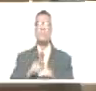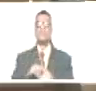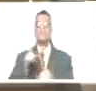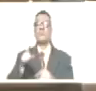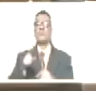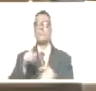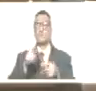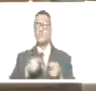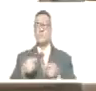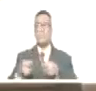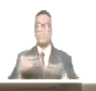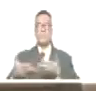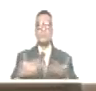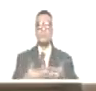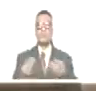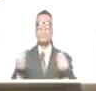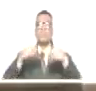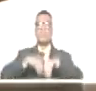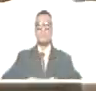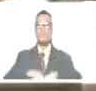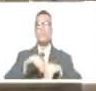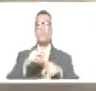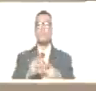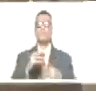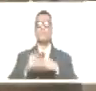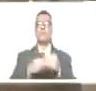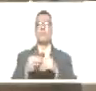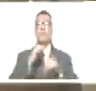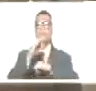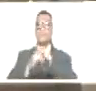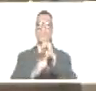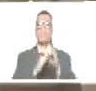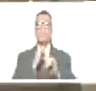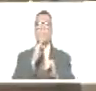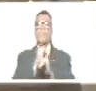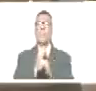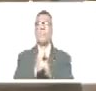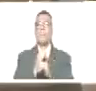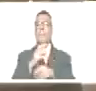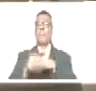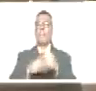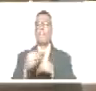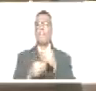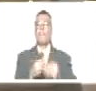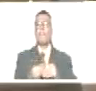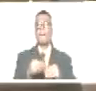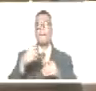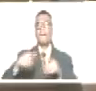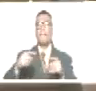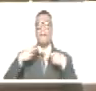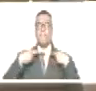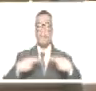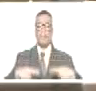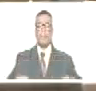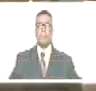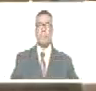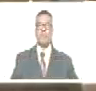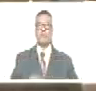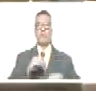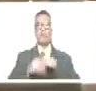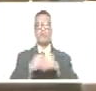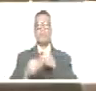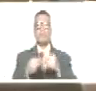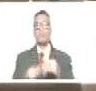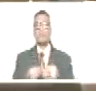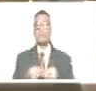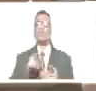tratados, pactos y convenciones internacionales relativos a los derechos humanos suscritos y ratificados